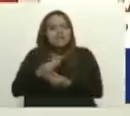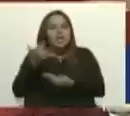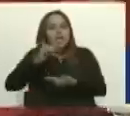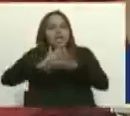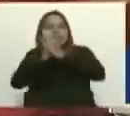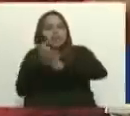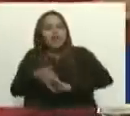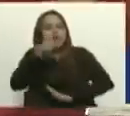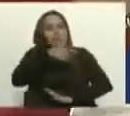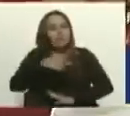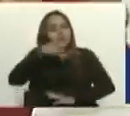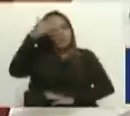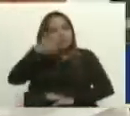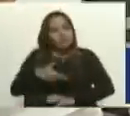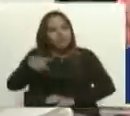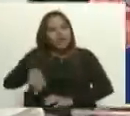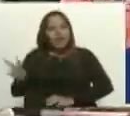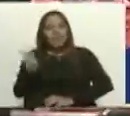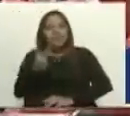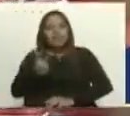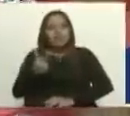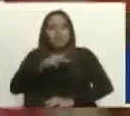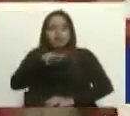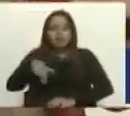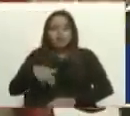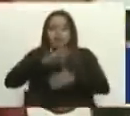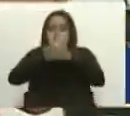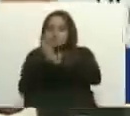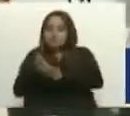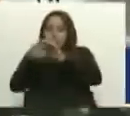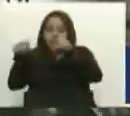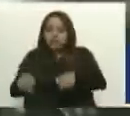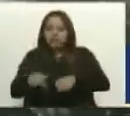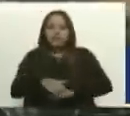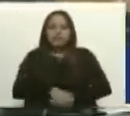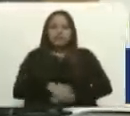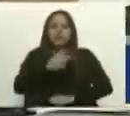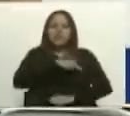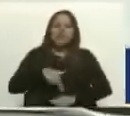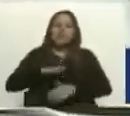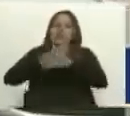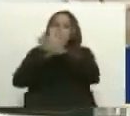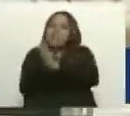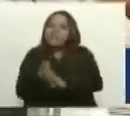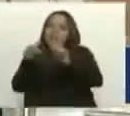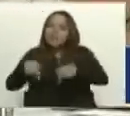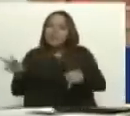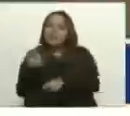digno. Y aquí en Venezuela los derrotamos. Los derrotamos.